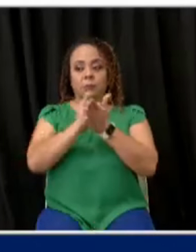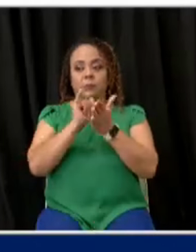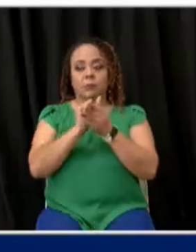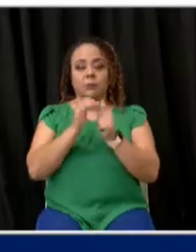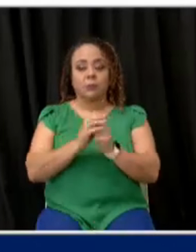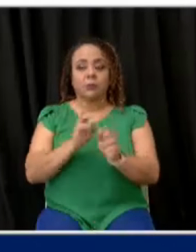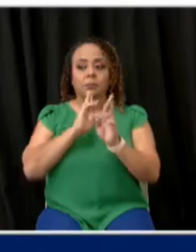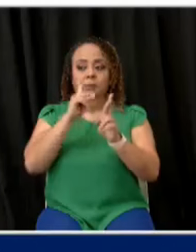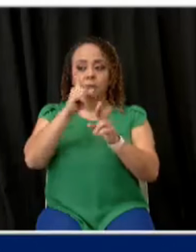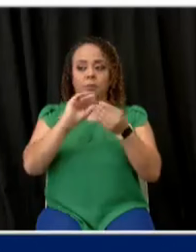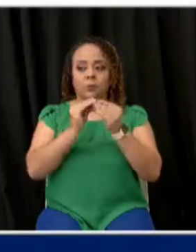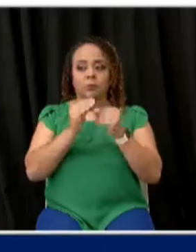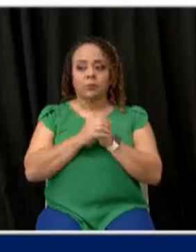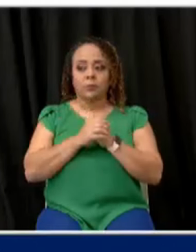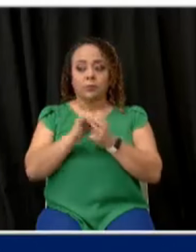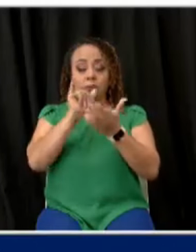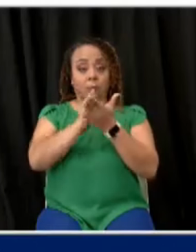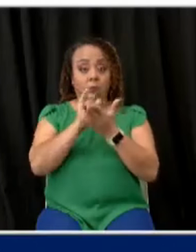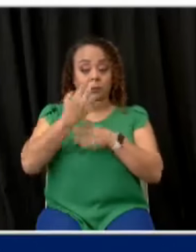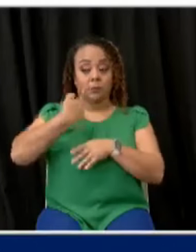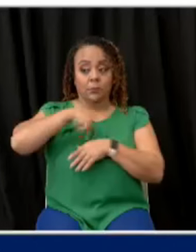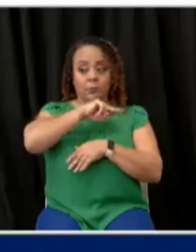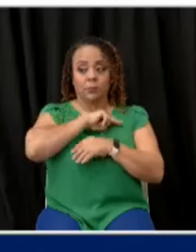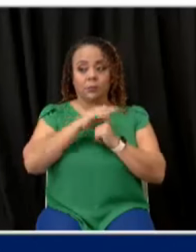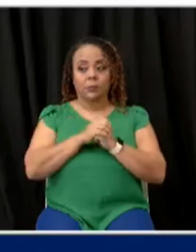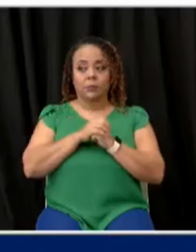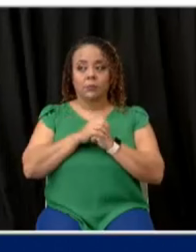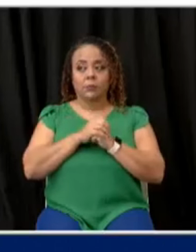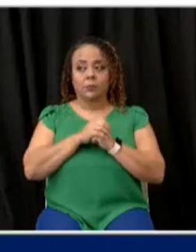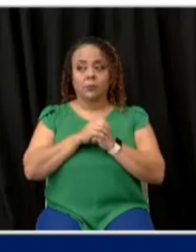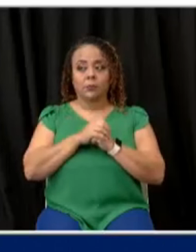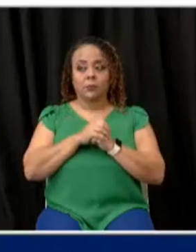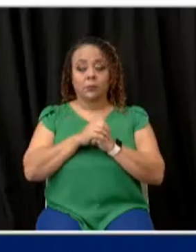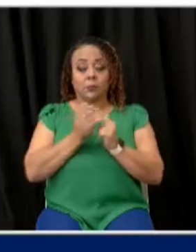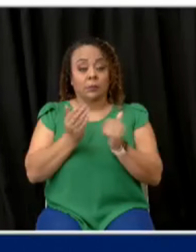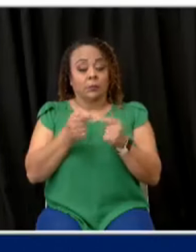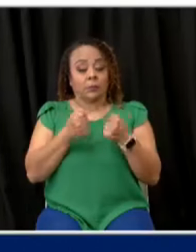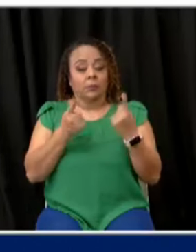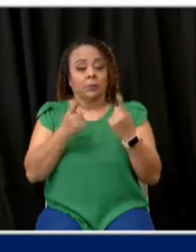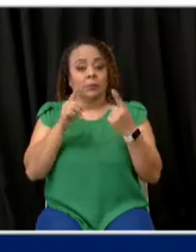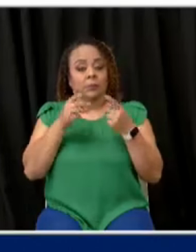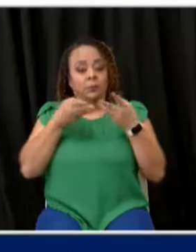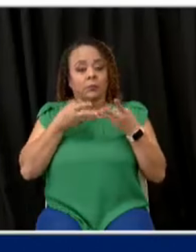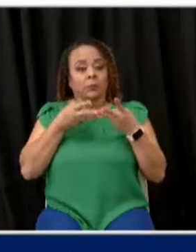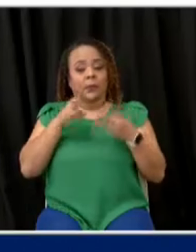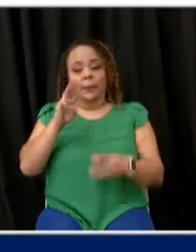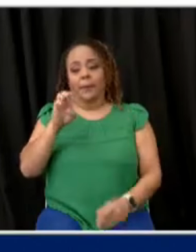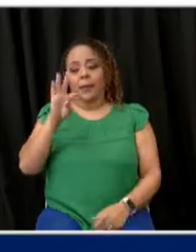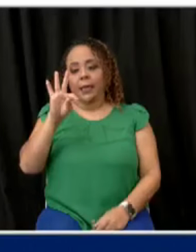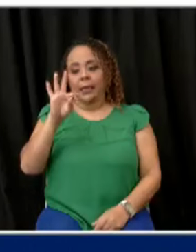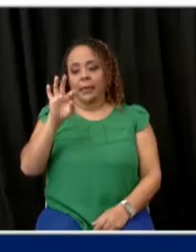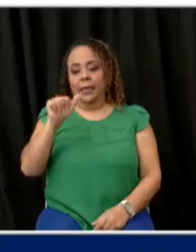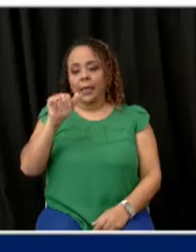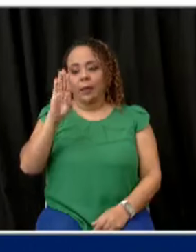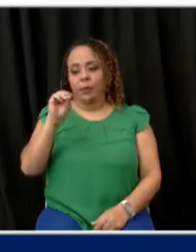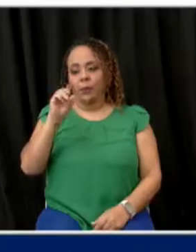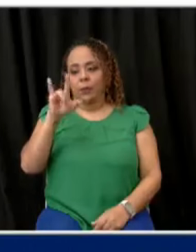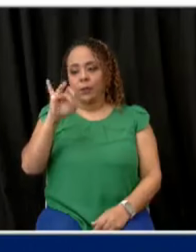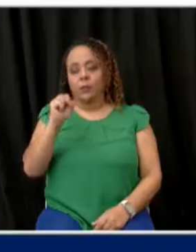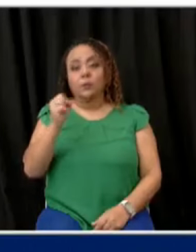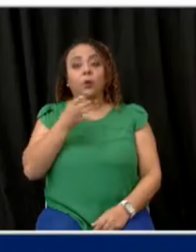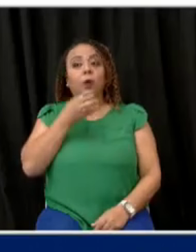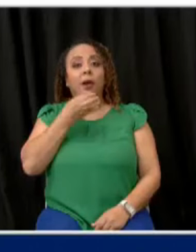un número. Y si eso nosotros lo cotejamos contra el metabolismo, que es la cantidad de calor que